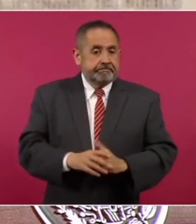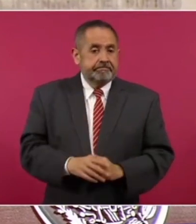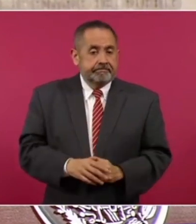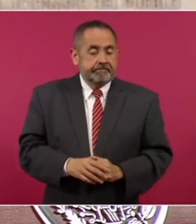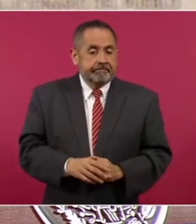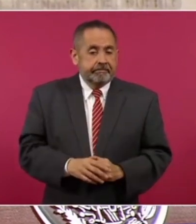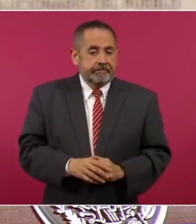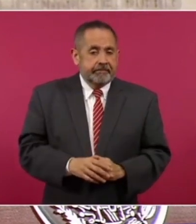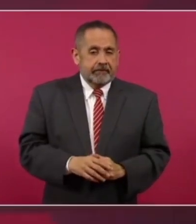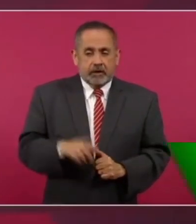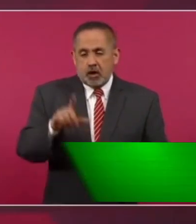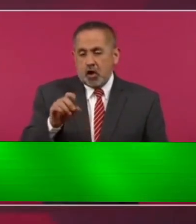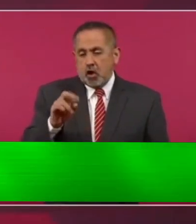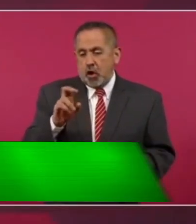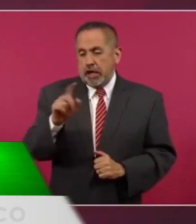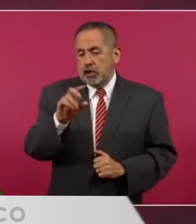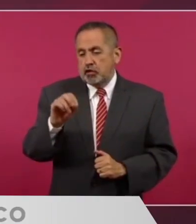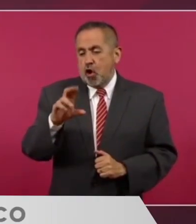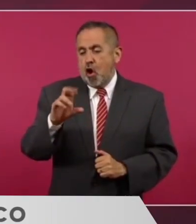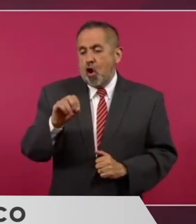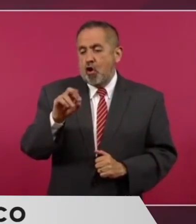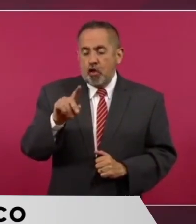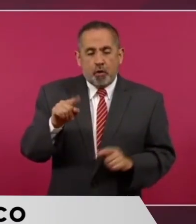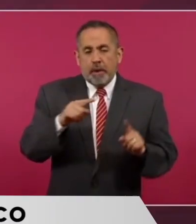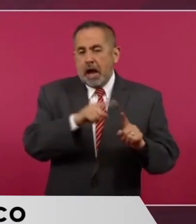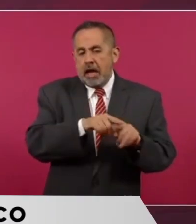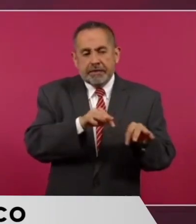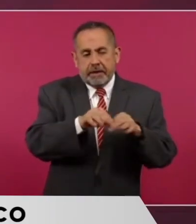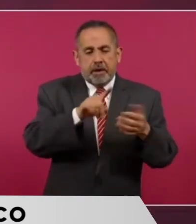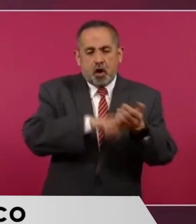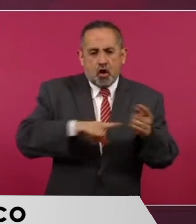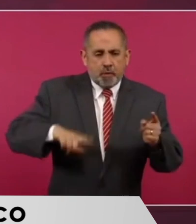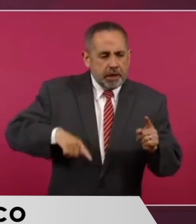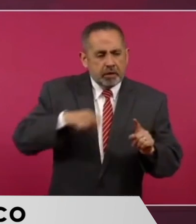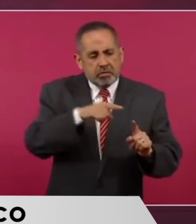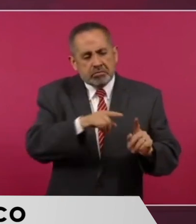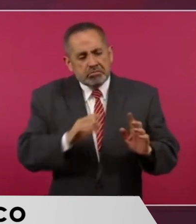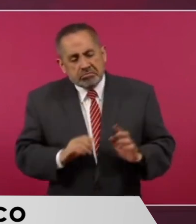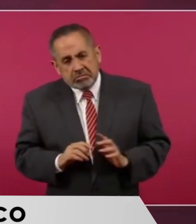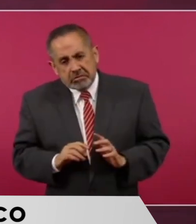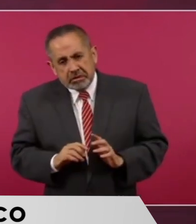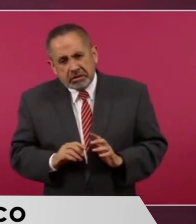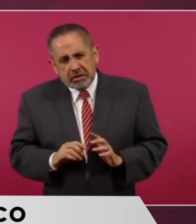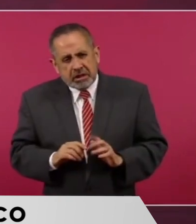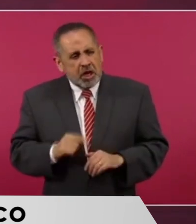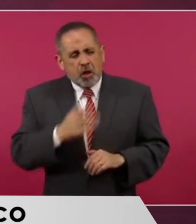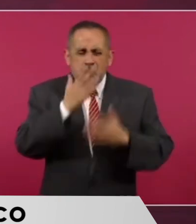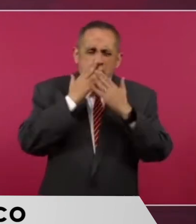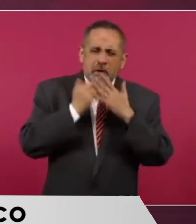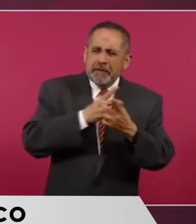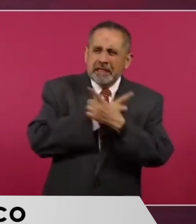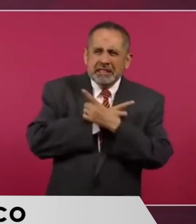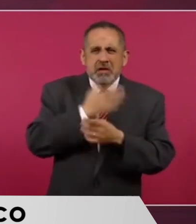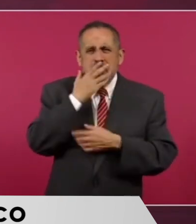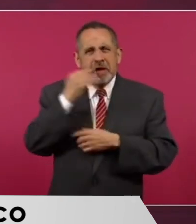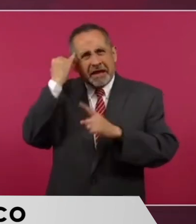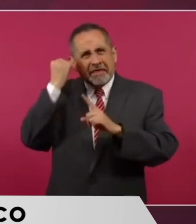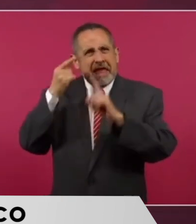un servidor público, desde mi punto de vista, sin principios, sin